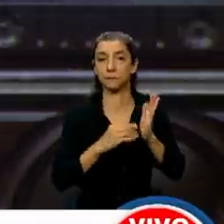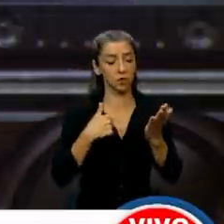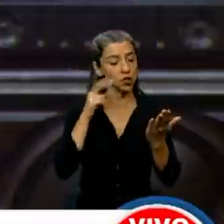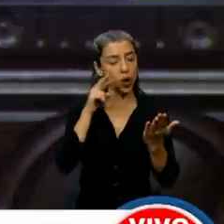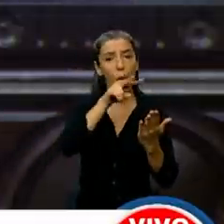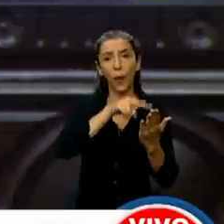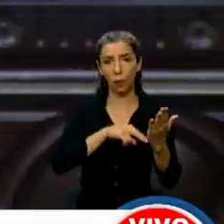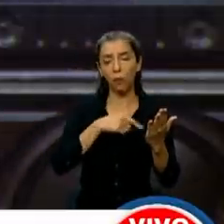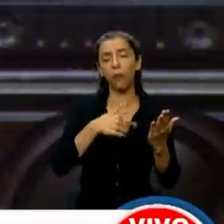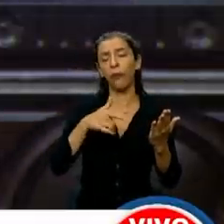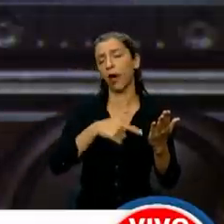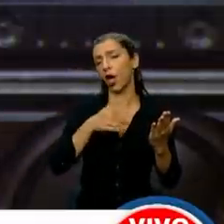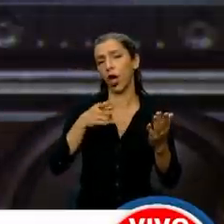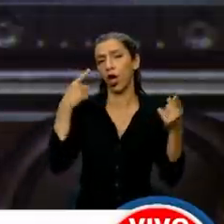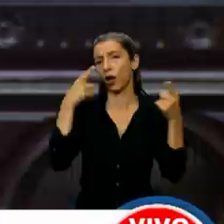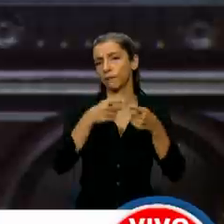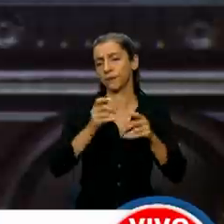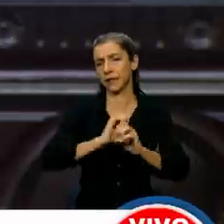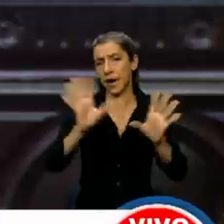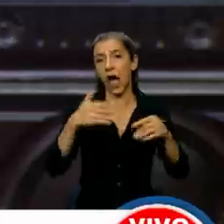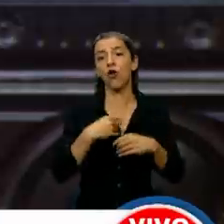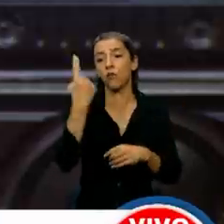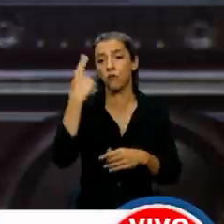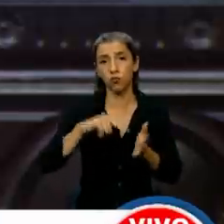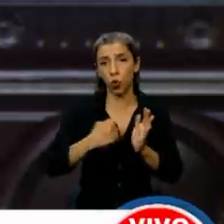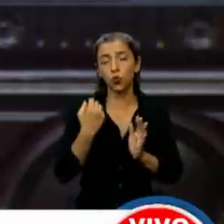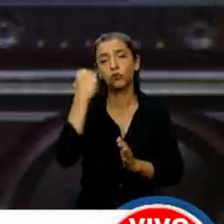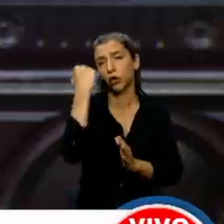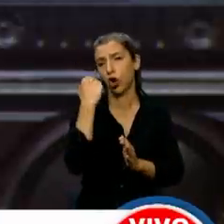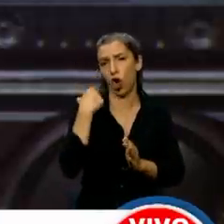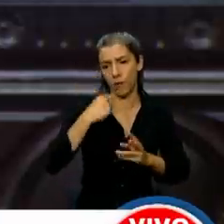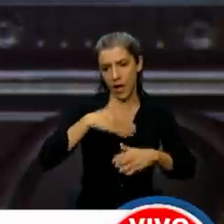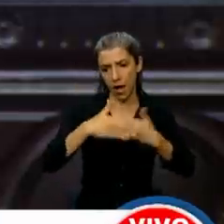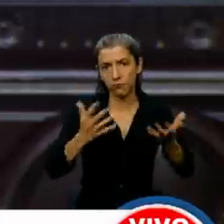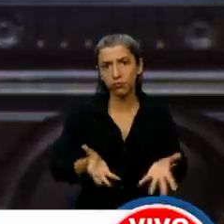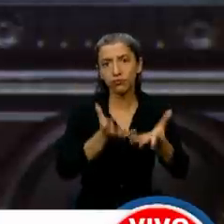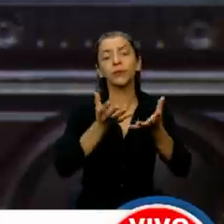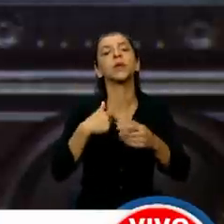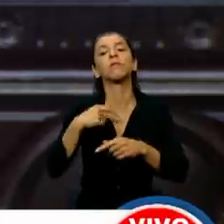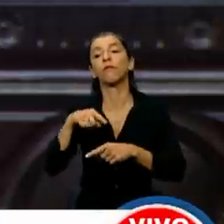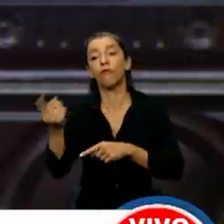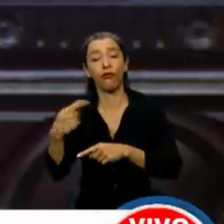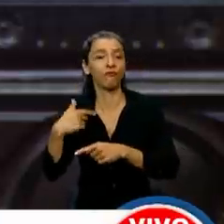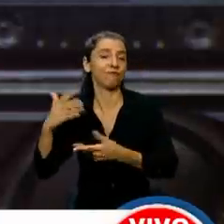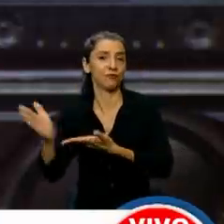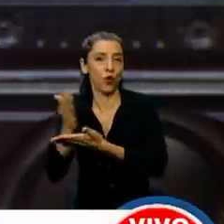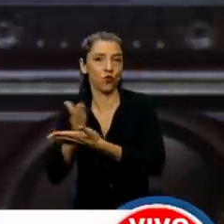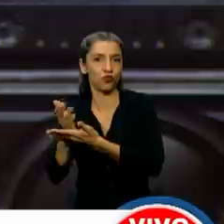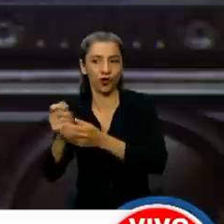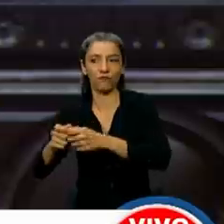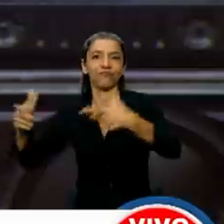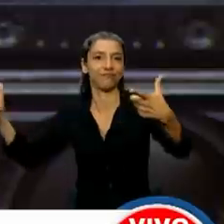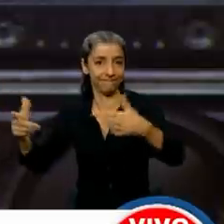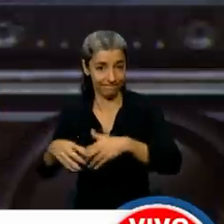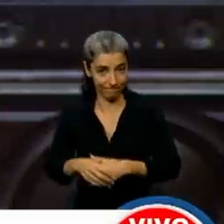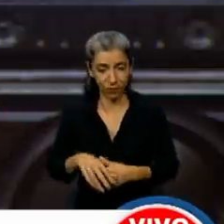que son perfectamente claros que es la reactivación económica y el incremento de la producción y la